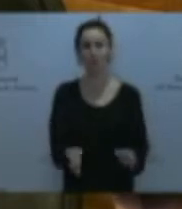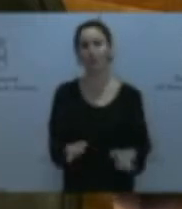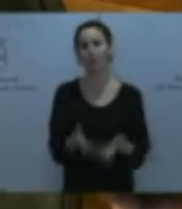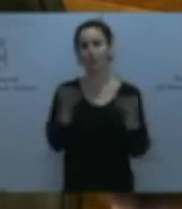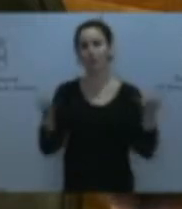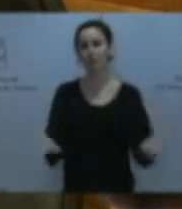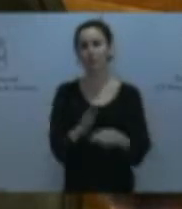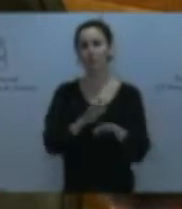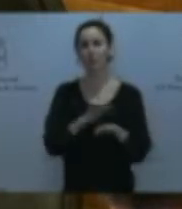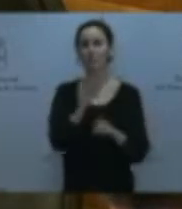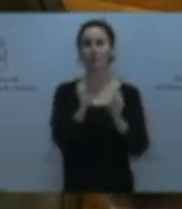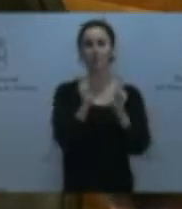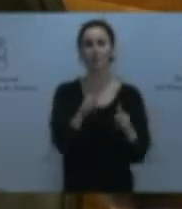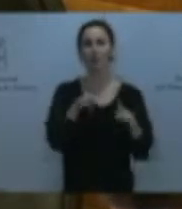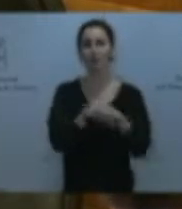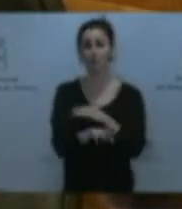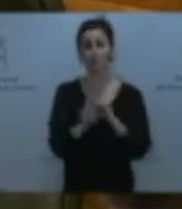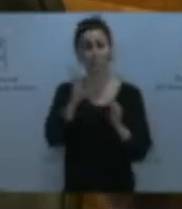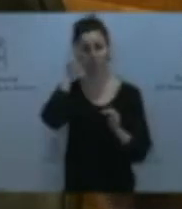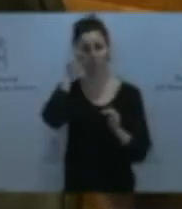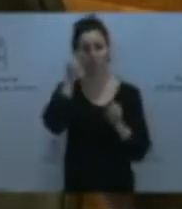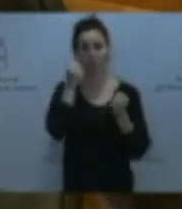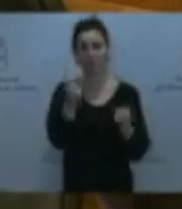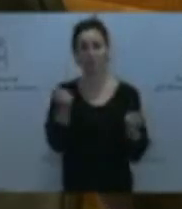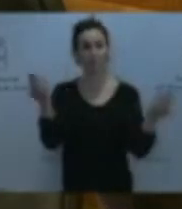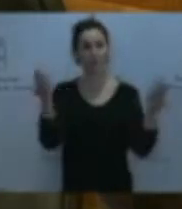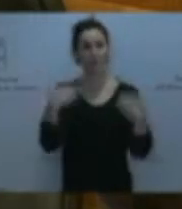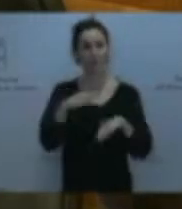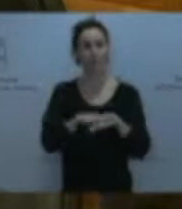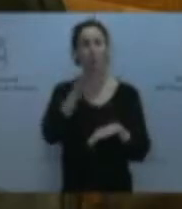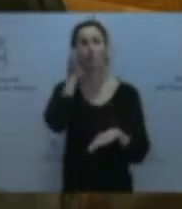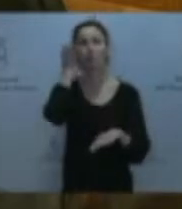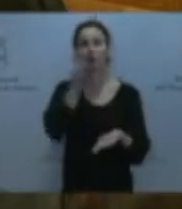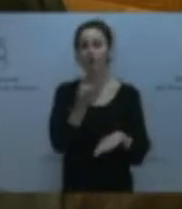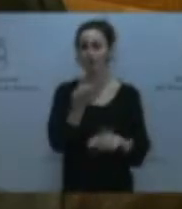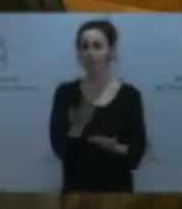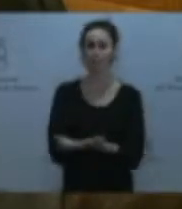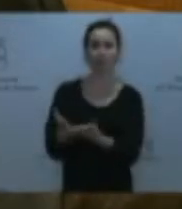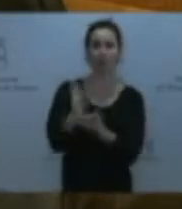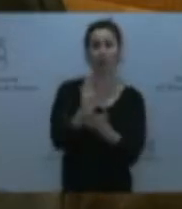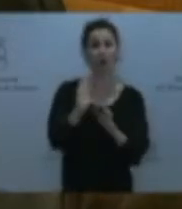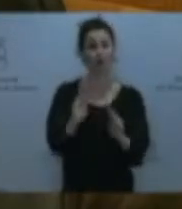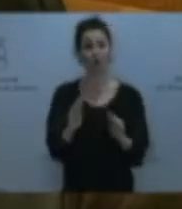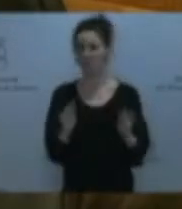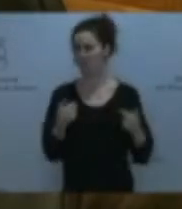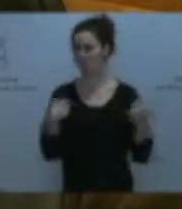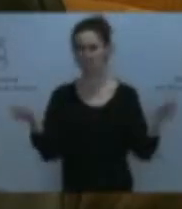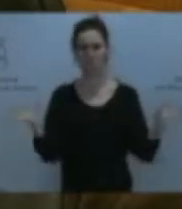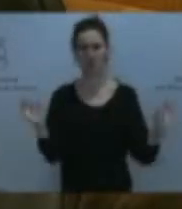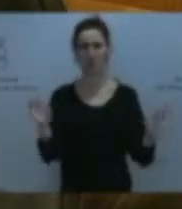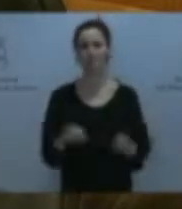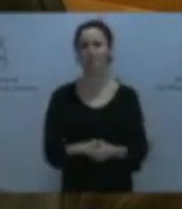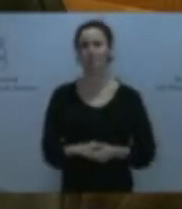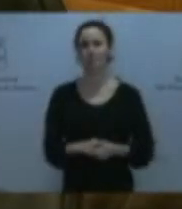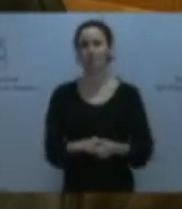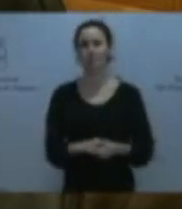nuestros recursos, pero no la veo muy preocupado por las realidades del mismo. Y no es por ser alarmista, en absoluto.